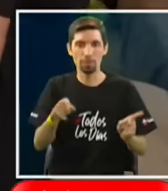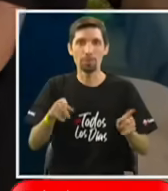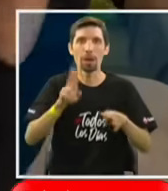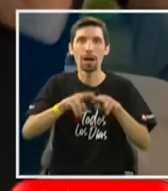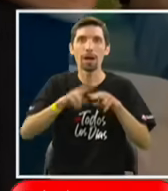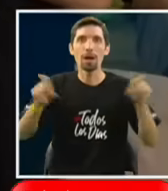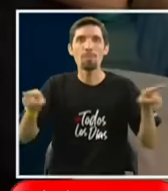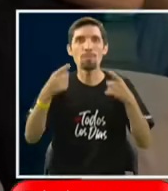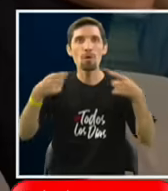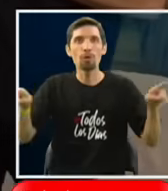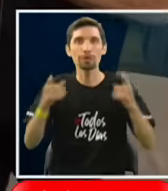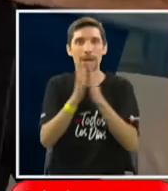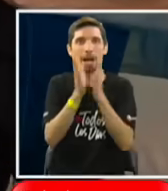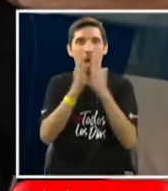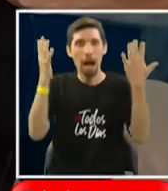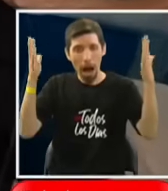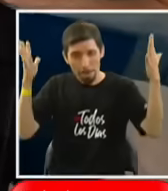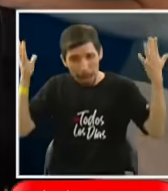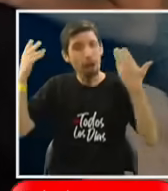la musicalización. ¡Aplauso!